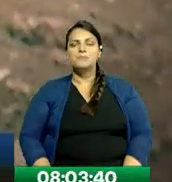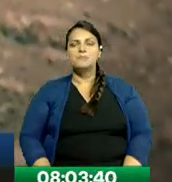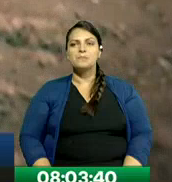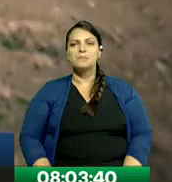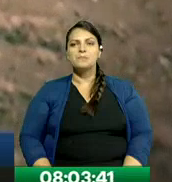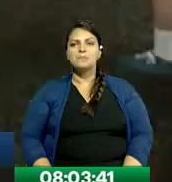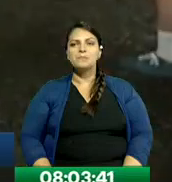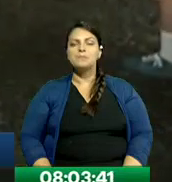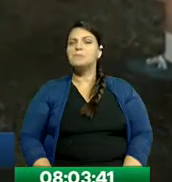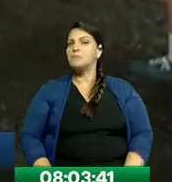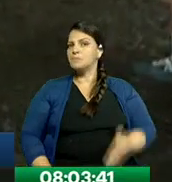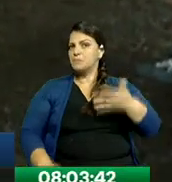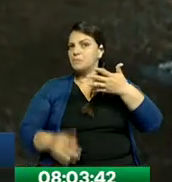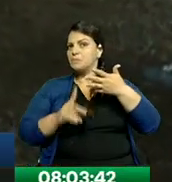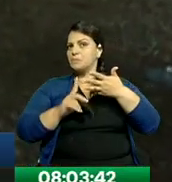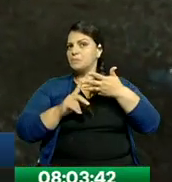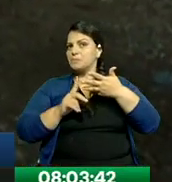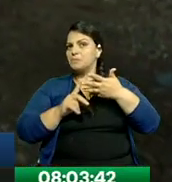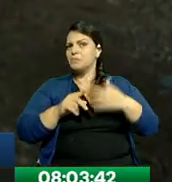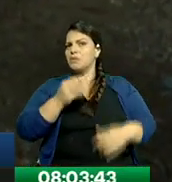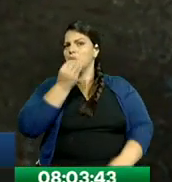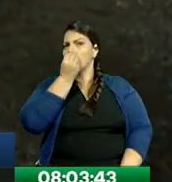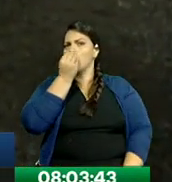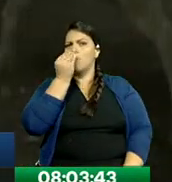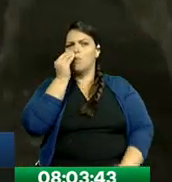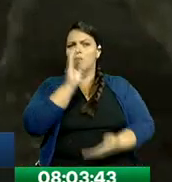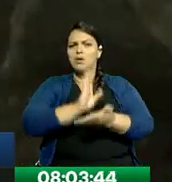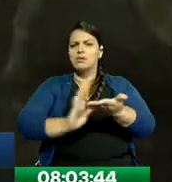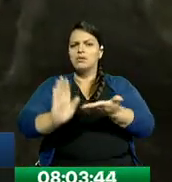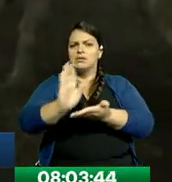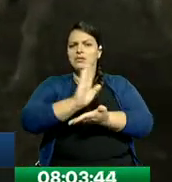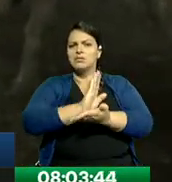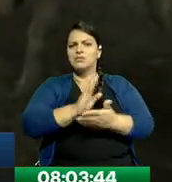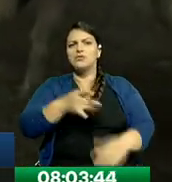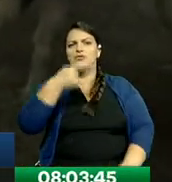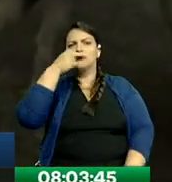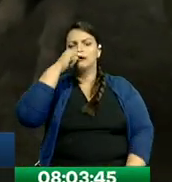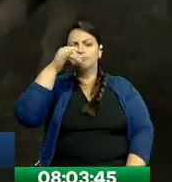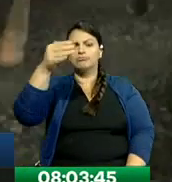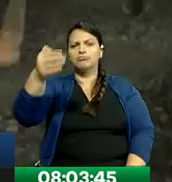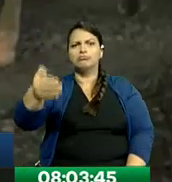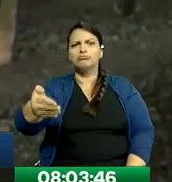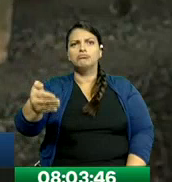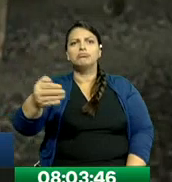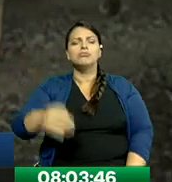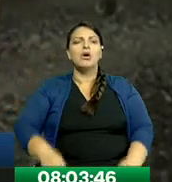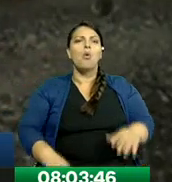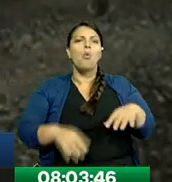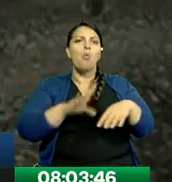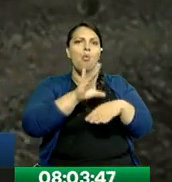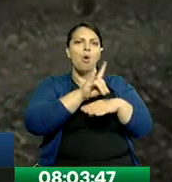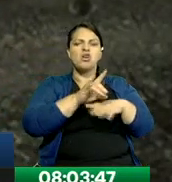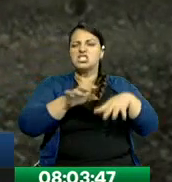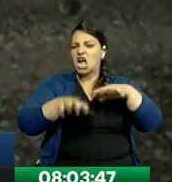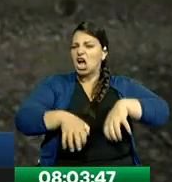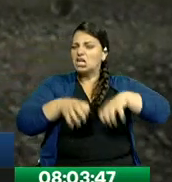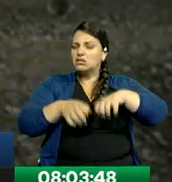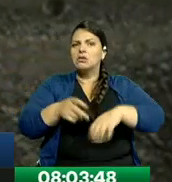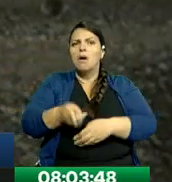Y un perro atacó a un niño y le arrancó parte de sus genitales. Tremendo.